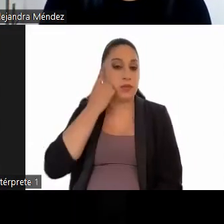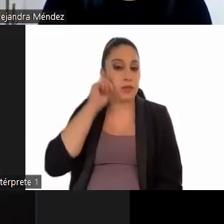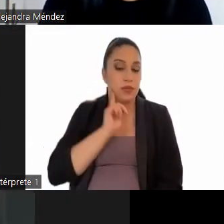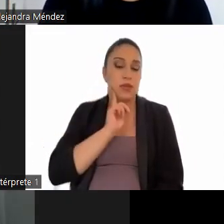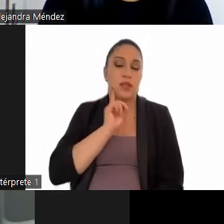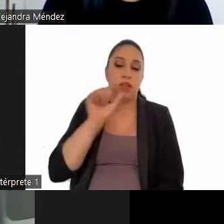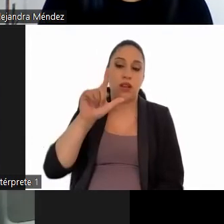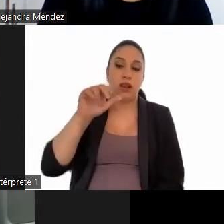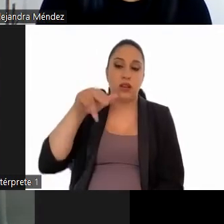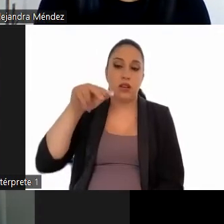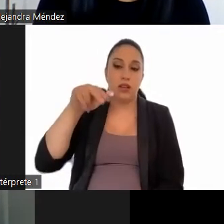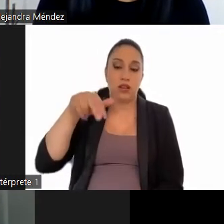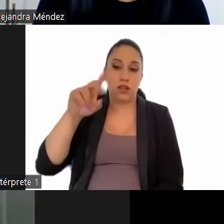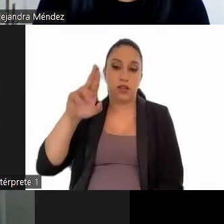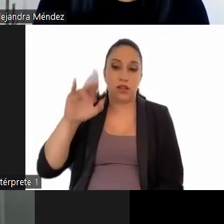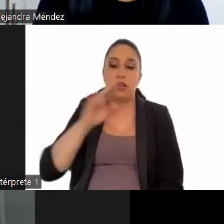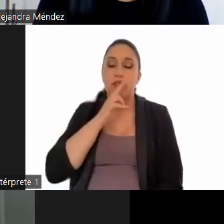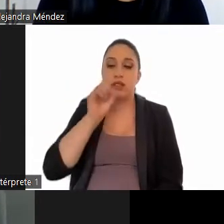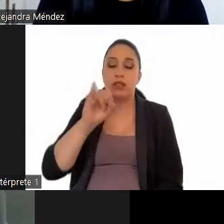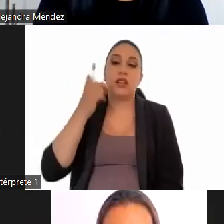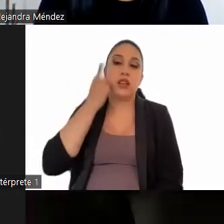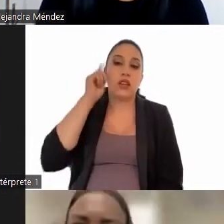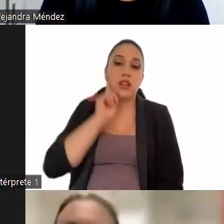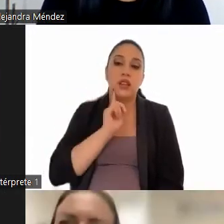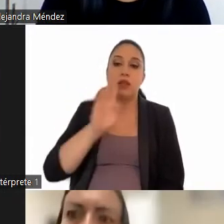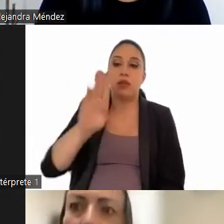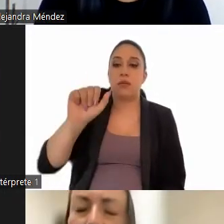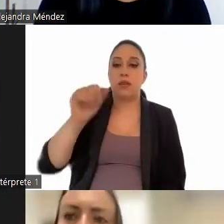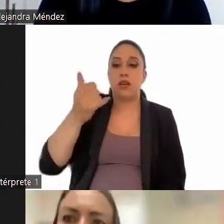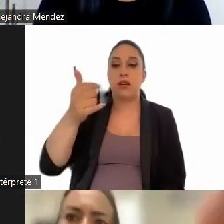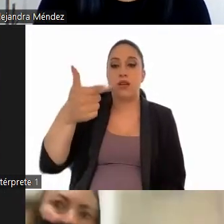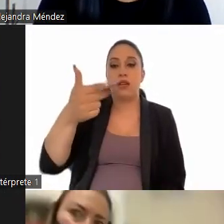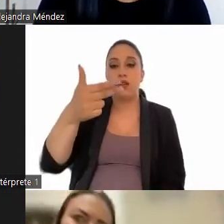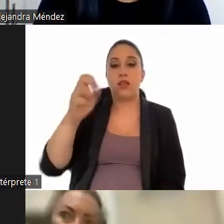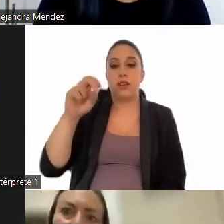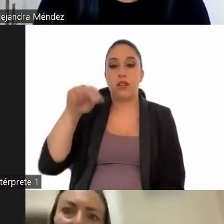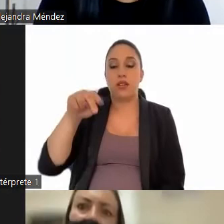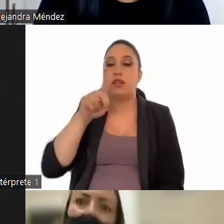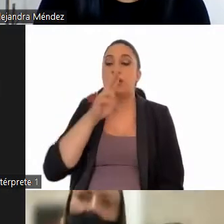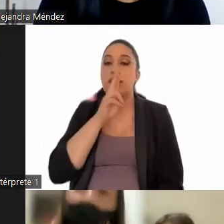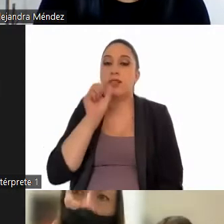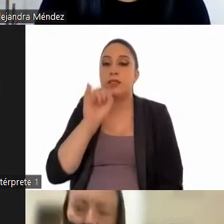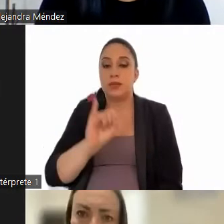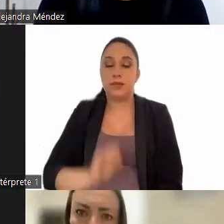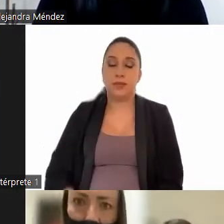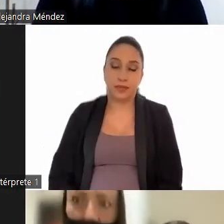favor. Diputada Ana Francis López Baigén Patiño. Ana Francis López Baigén, a favor.